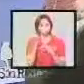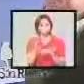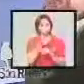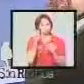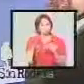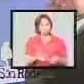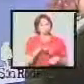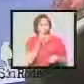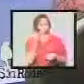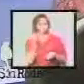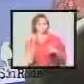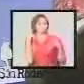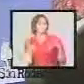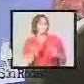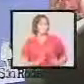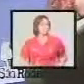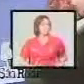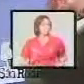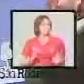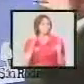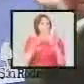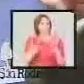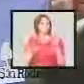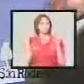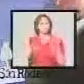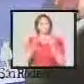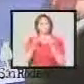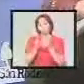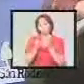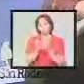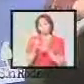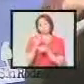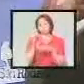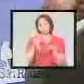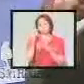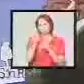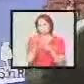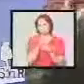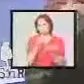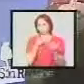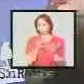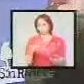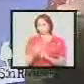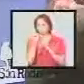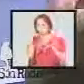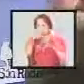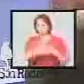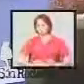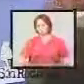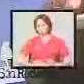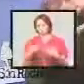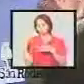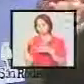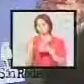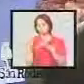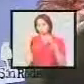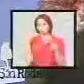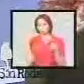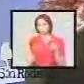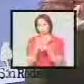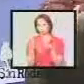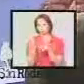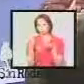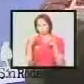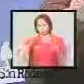puede no solo conocer lo que sucede, sino también, como en algunos casos, pues tomar decisiones, y las decisiones correctas, que es lo